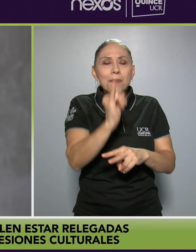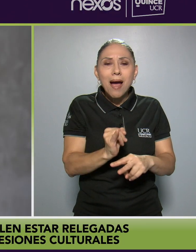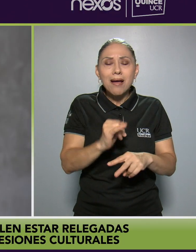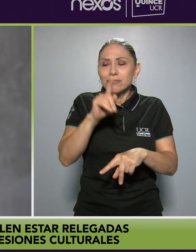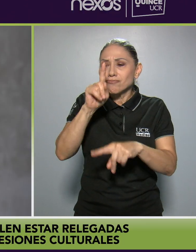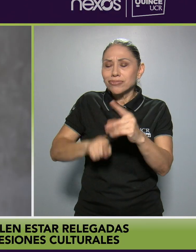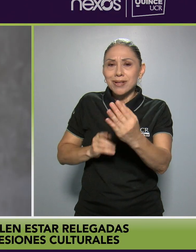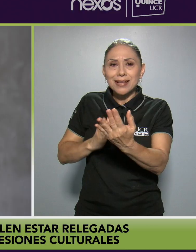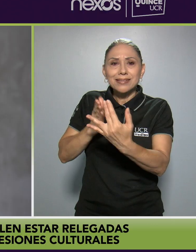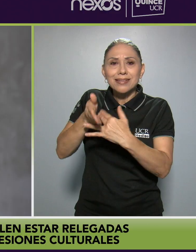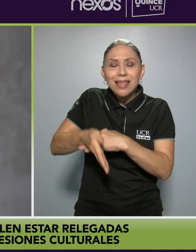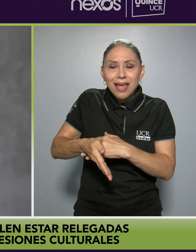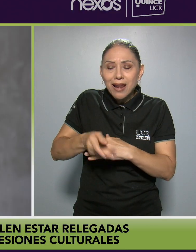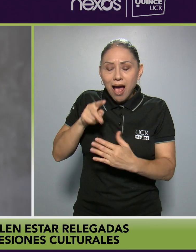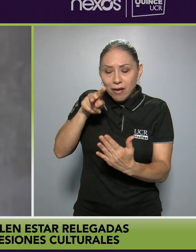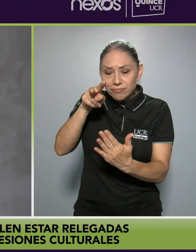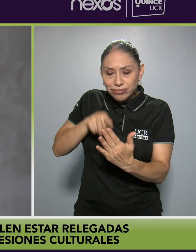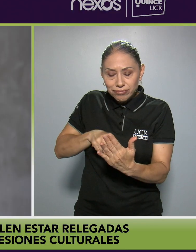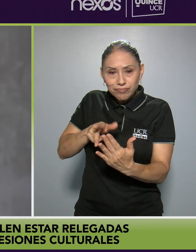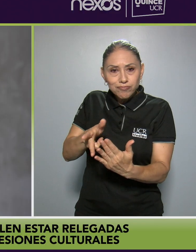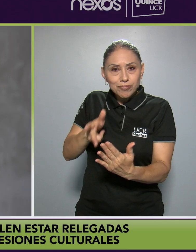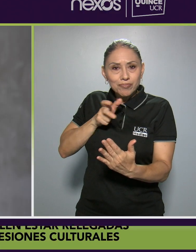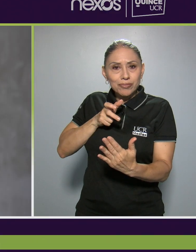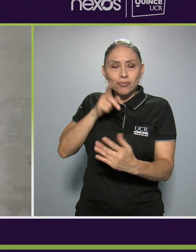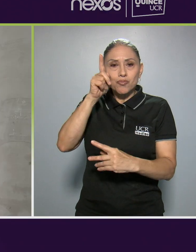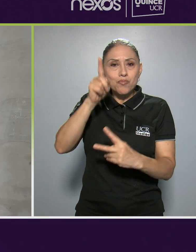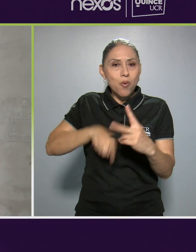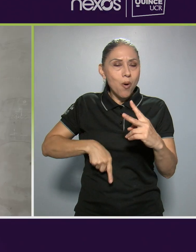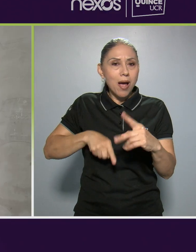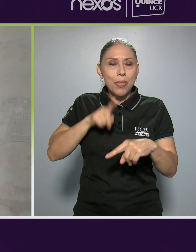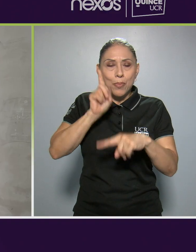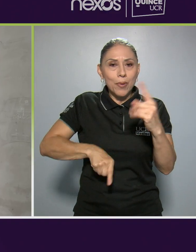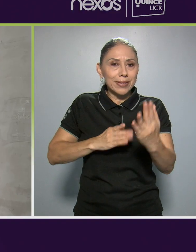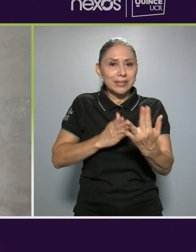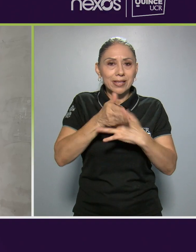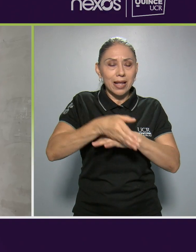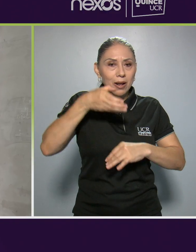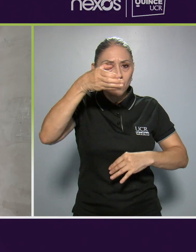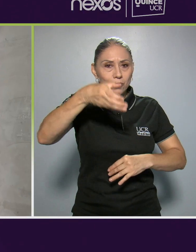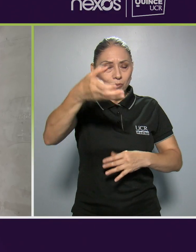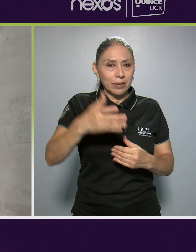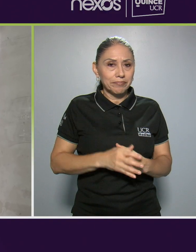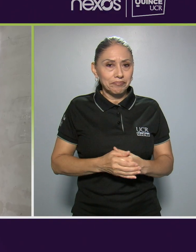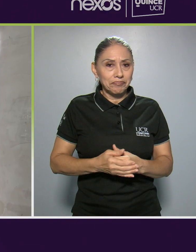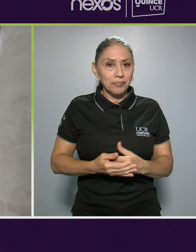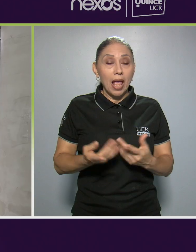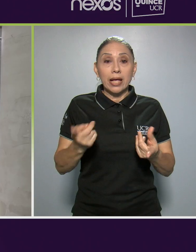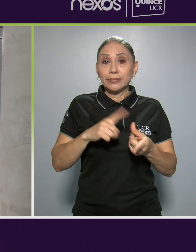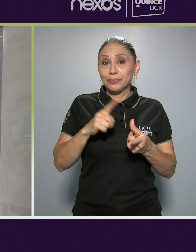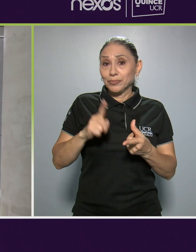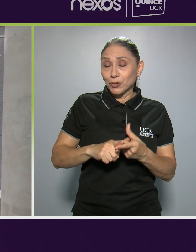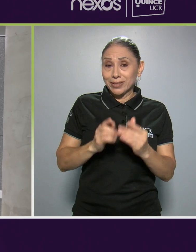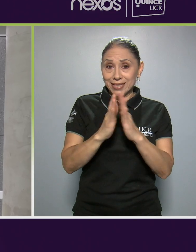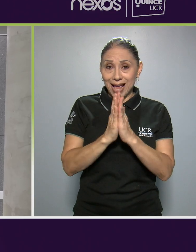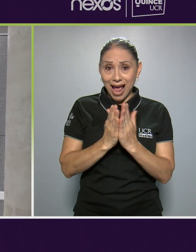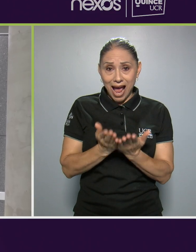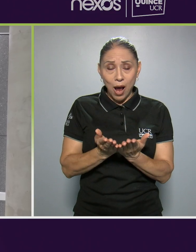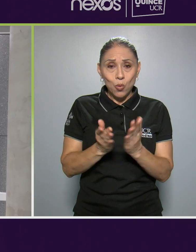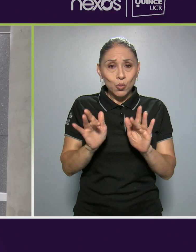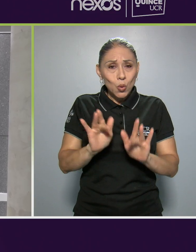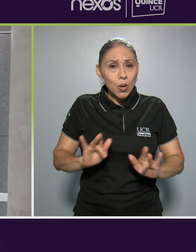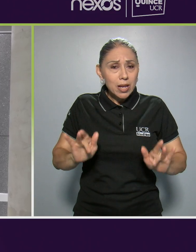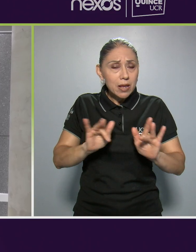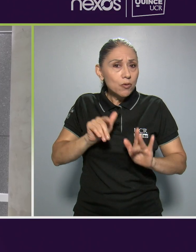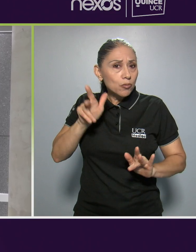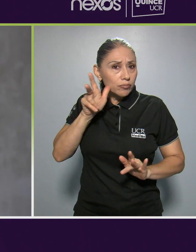del acceso al texto, del acceso a la cultura. Y en ese sentido, pues lo que el audiolibro ofrece es